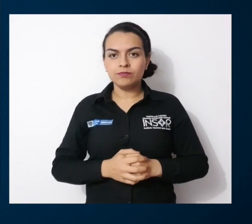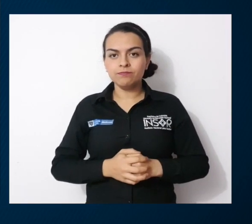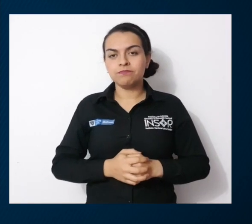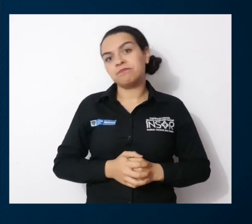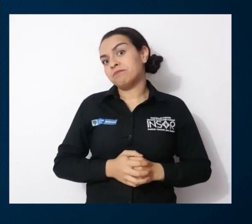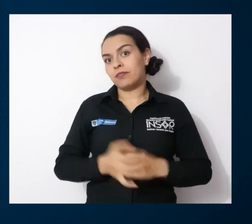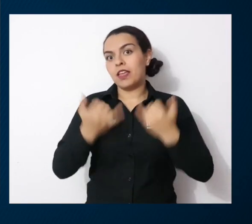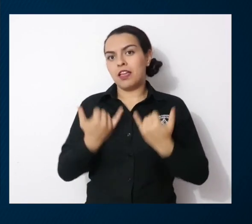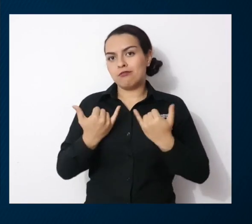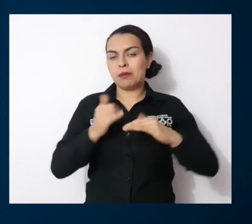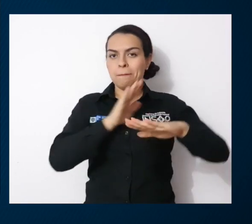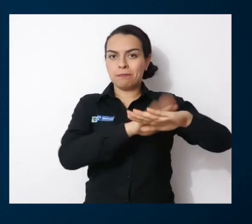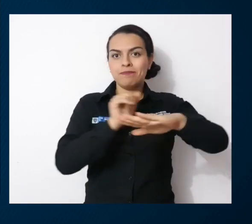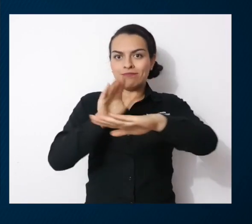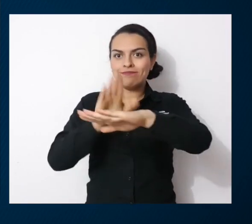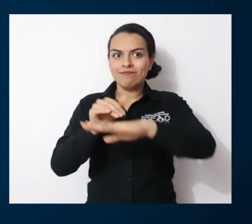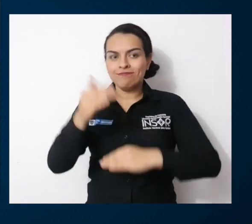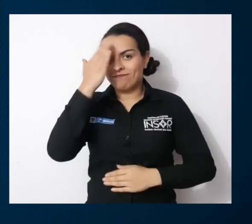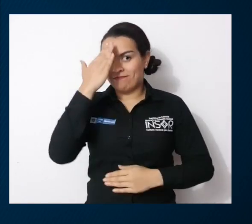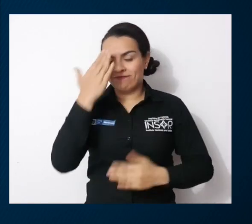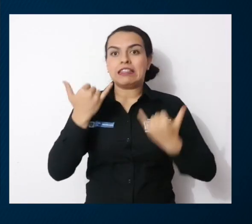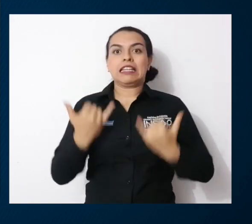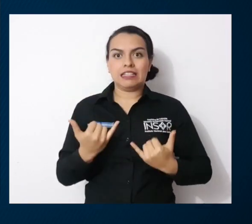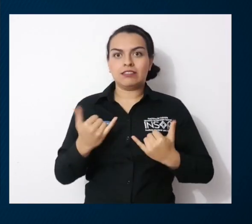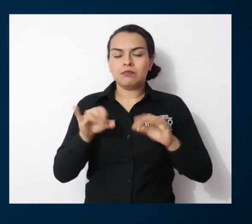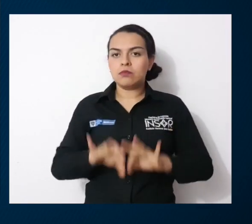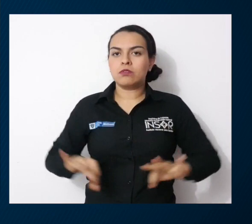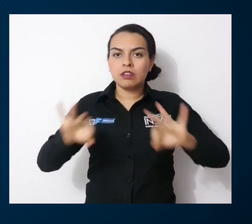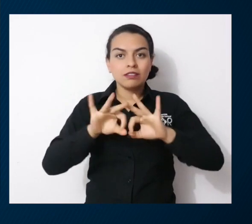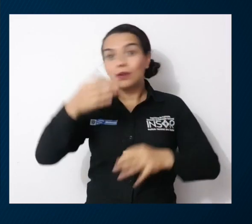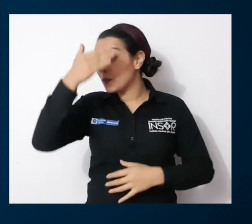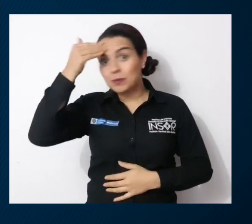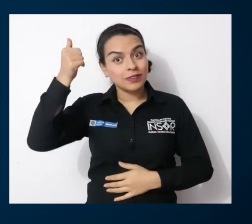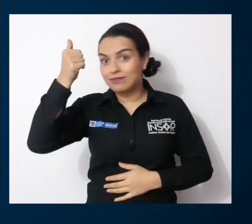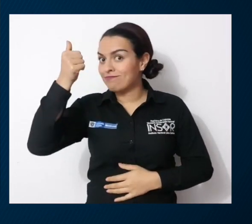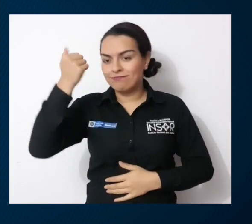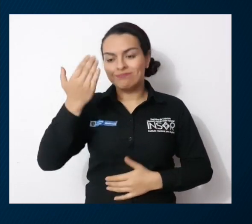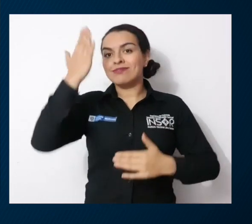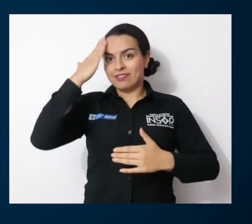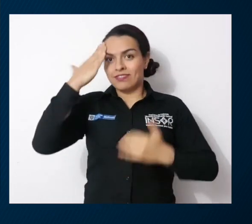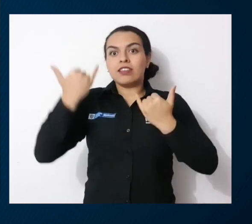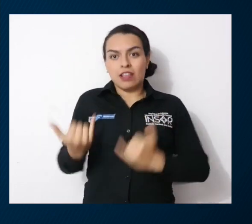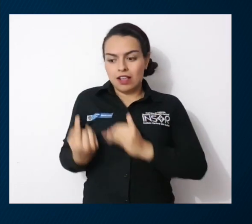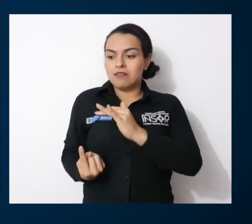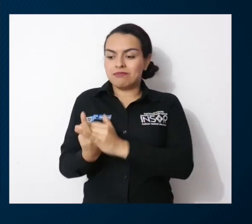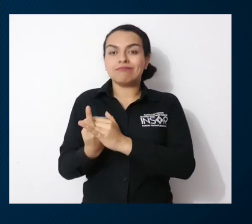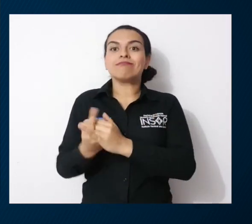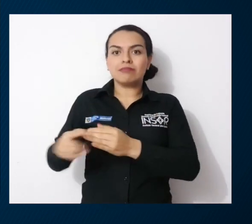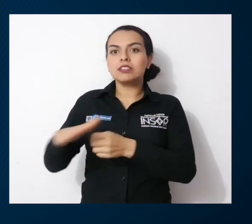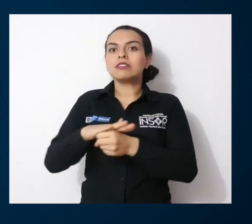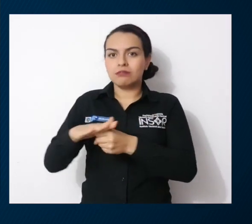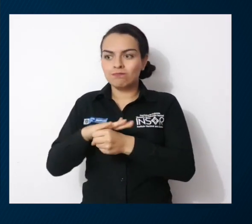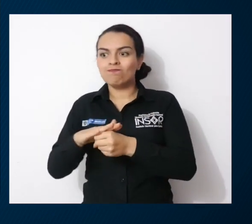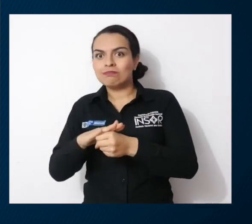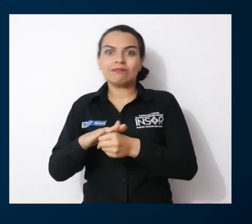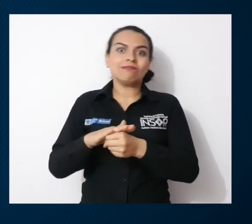Quisiera llamar la atención sobre el hecho de que efectivamente no podemos olvidar que estamos en crisis, evidentemente, y que no podemos